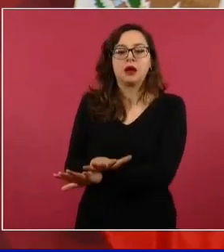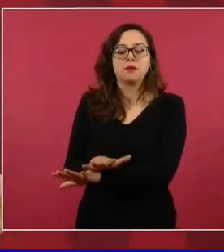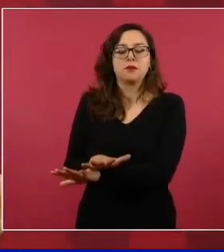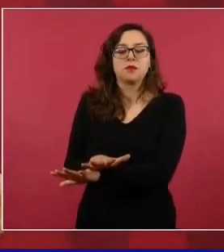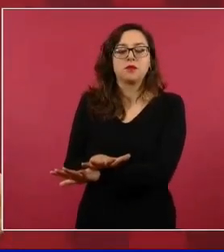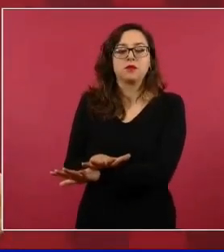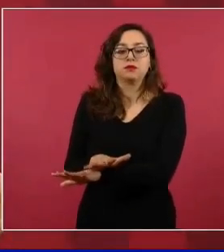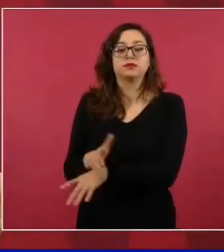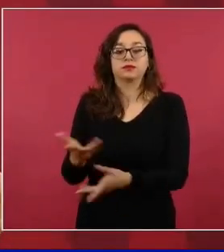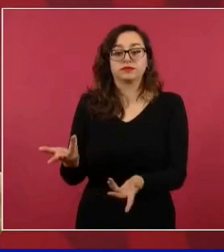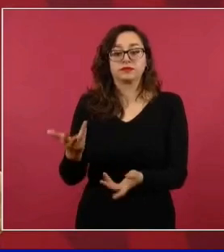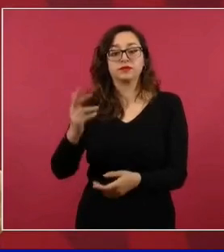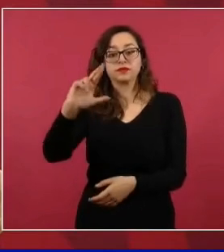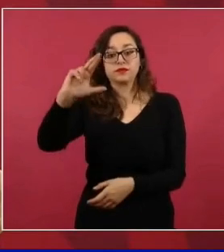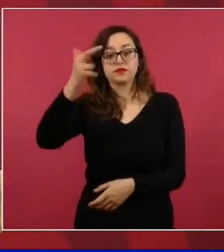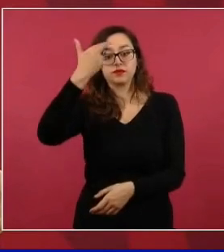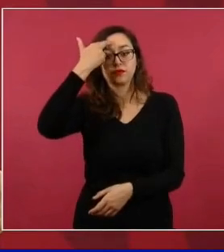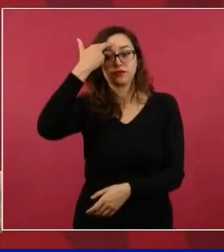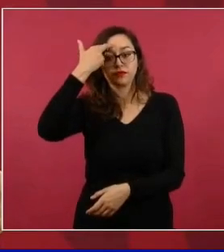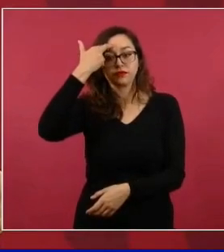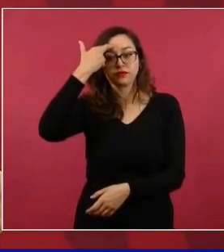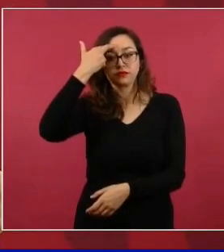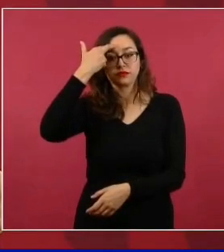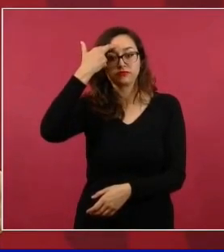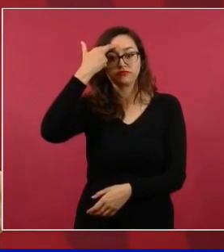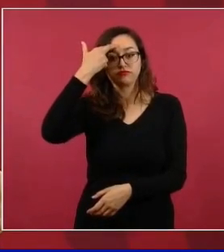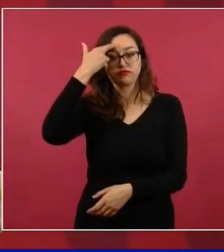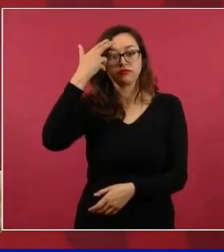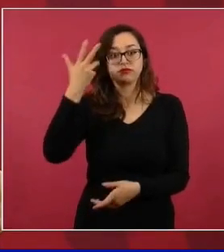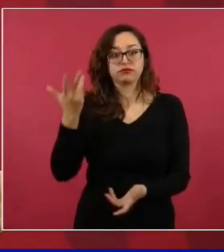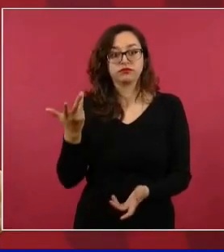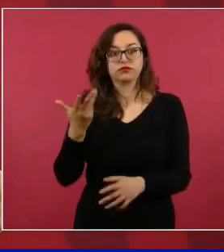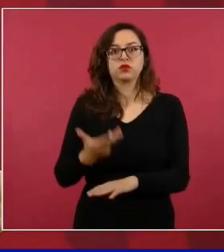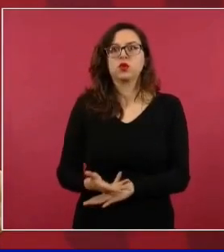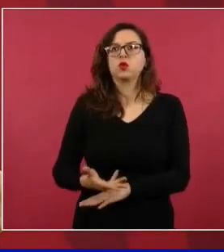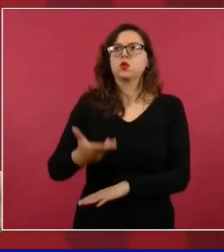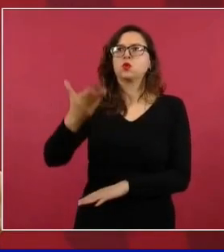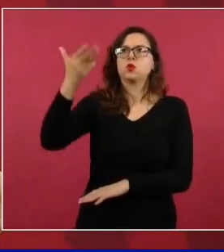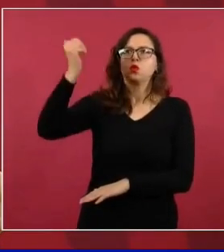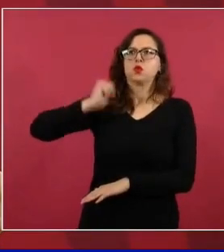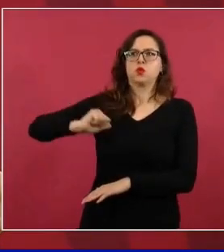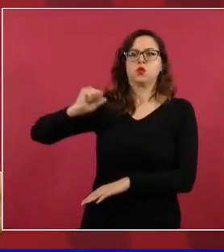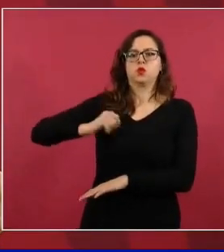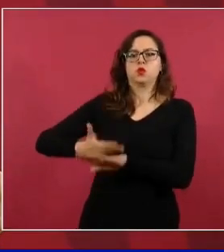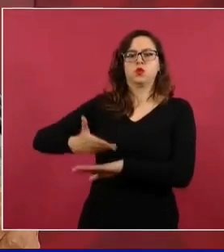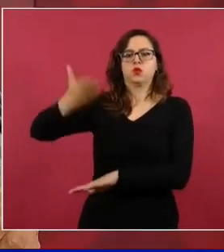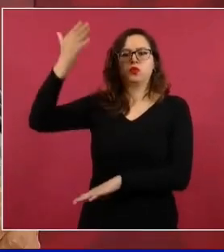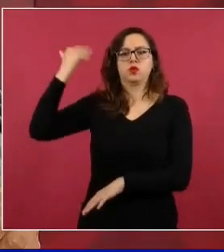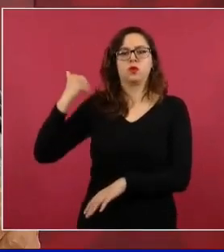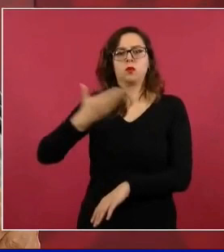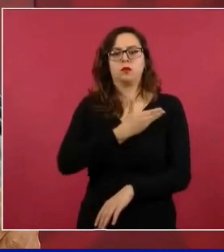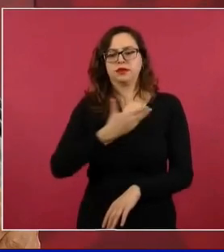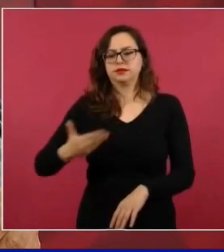Acuérdense de que hubo una reforma durante el gobierno de Zedillo